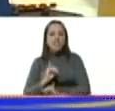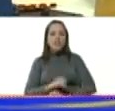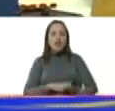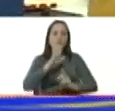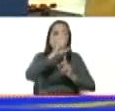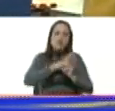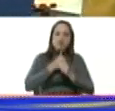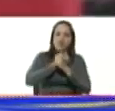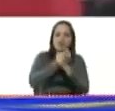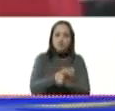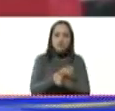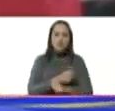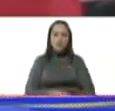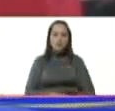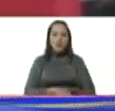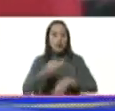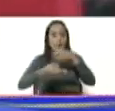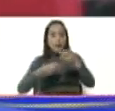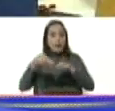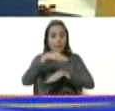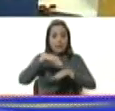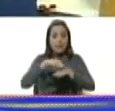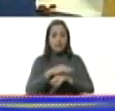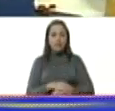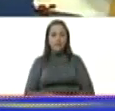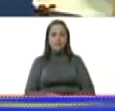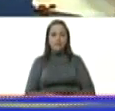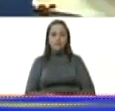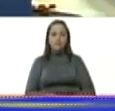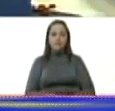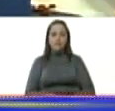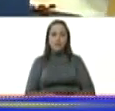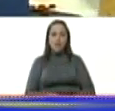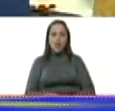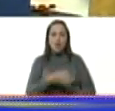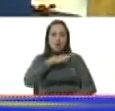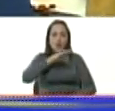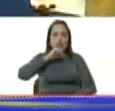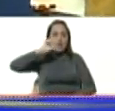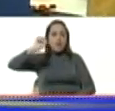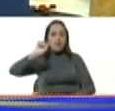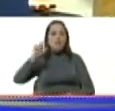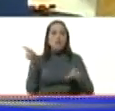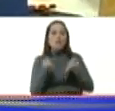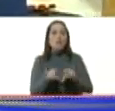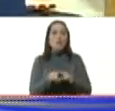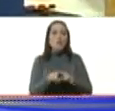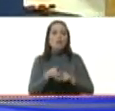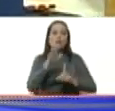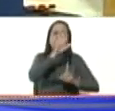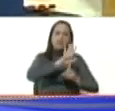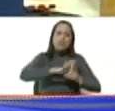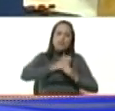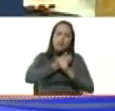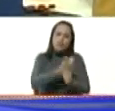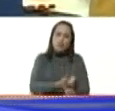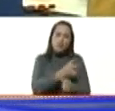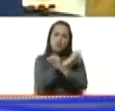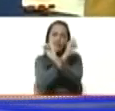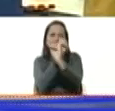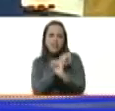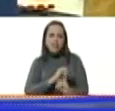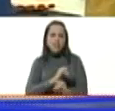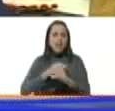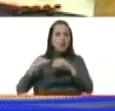tiernos, como dice la ministra. Sí, señor, sí, señor. El socialismo es el reino de la ternura, de la felicidad, de